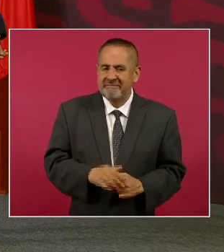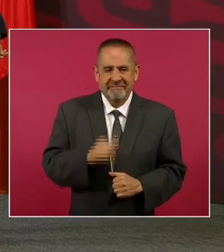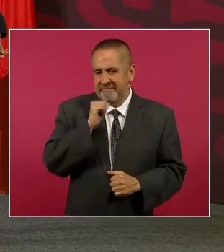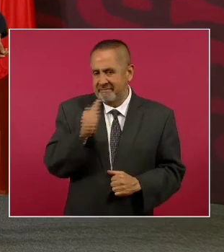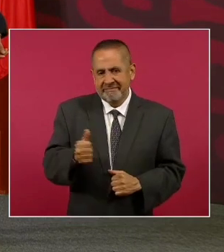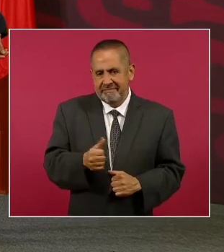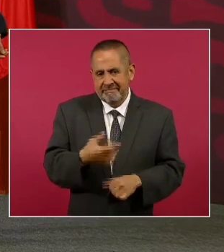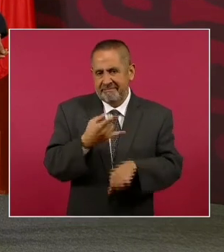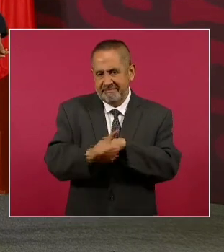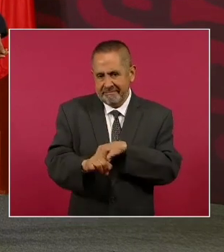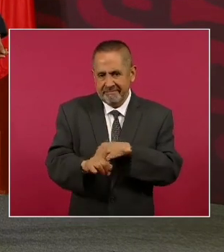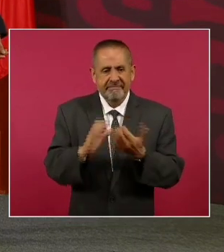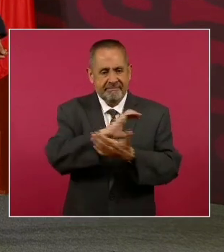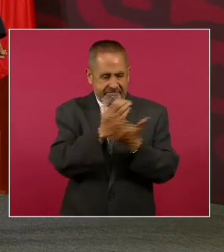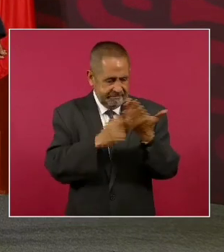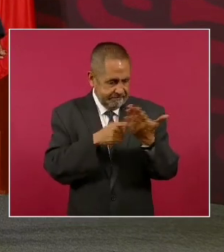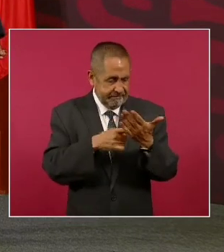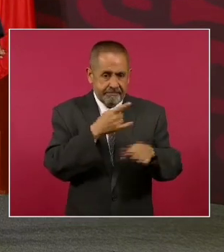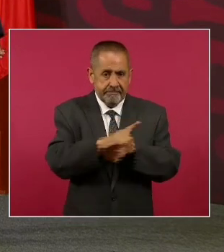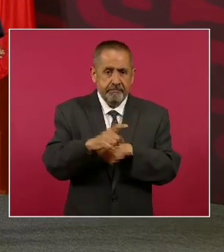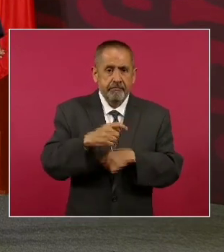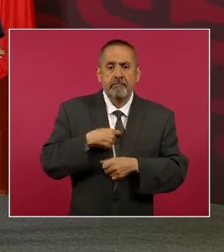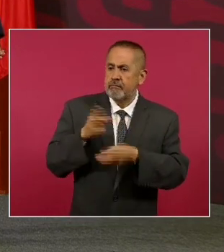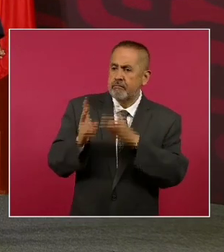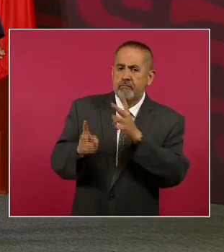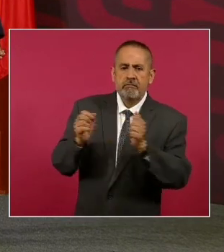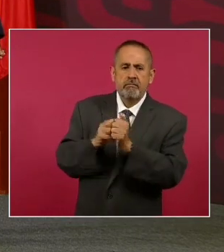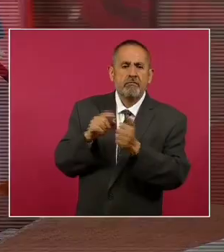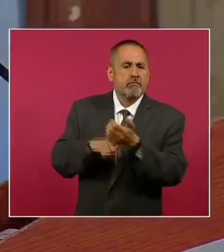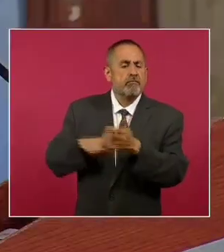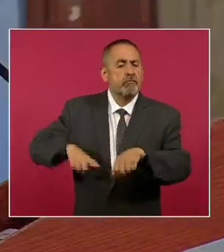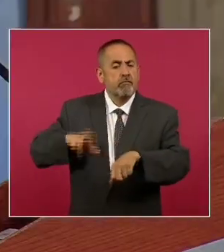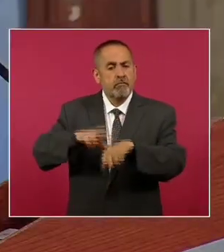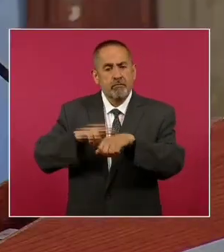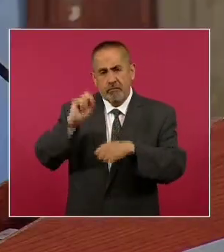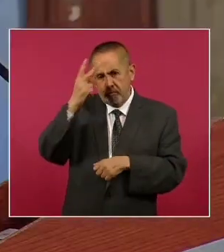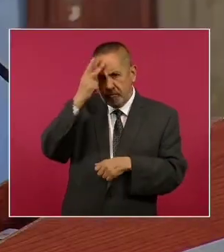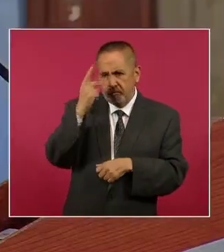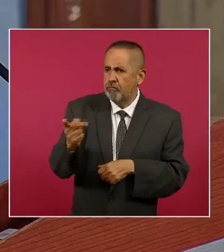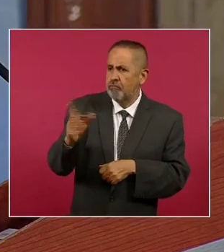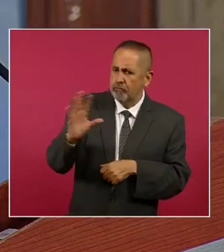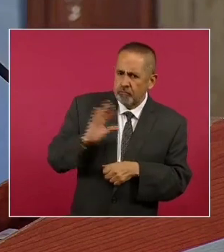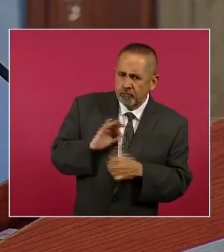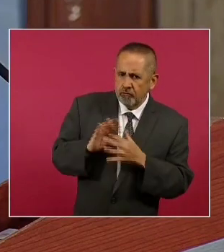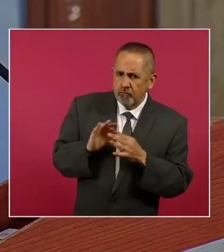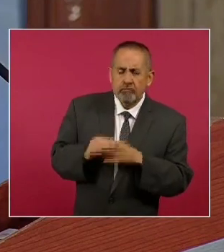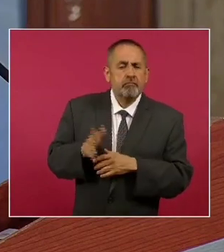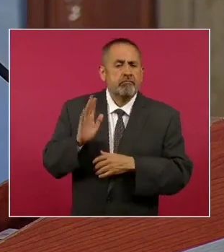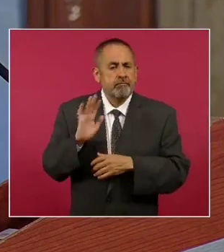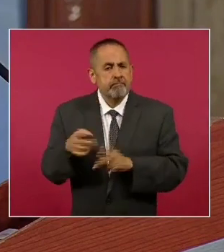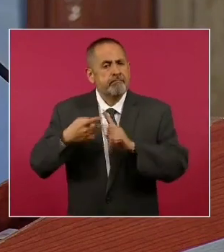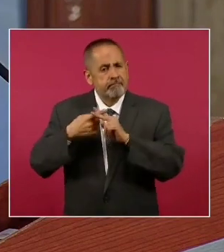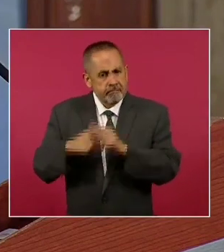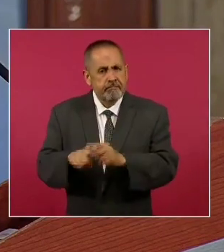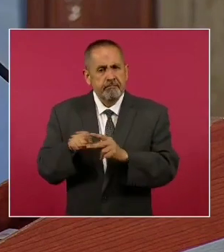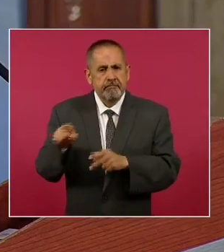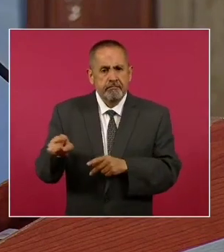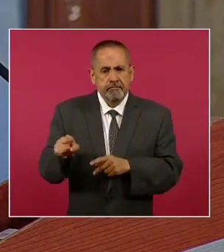contractuales. Hablé con el gobernador de San Luis Potosí y me indicó que ya